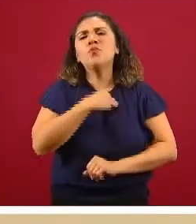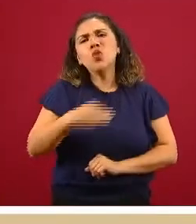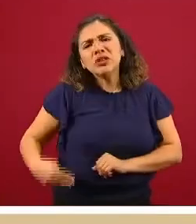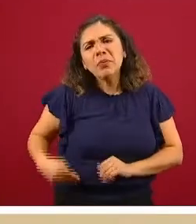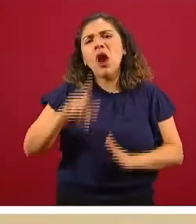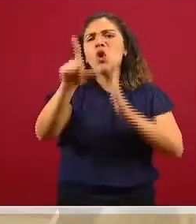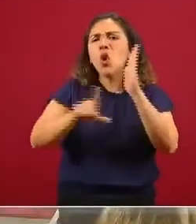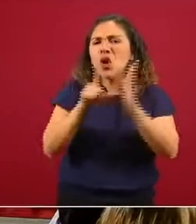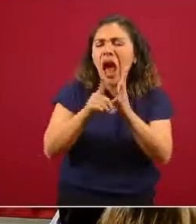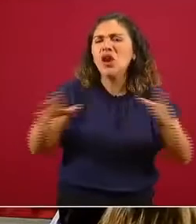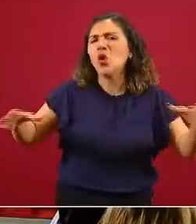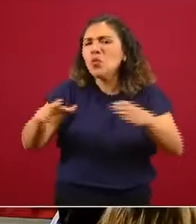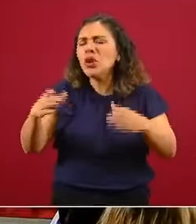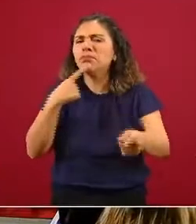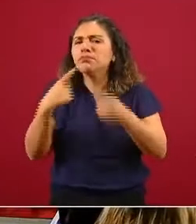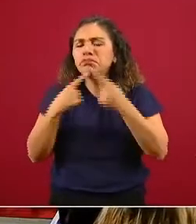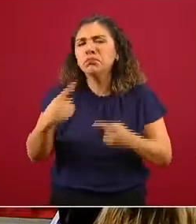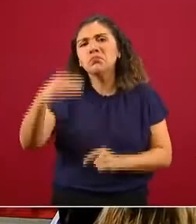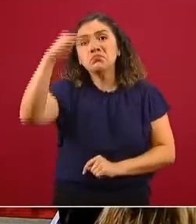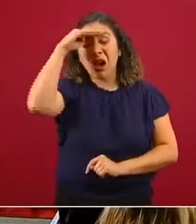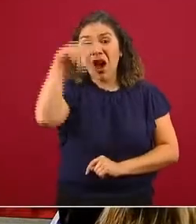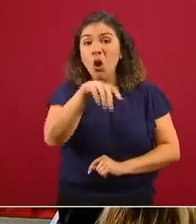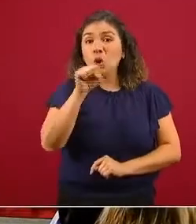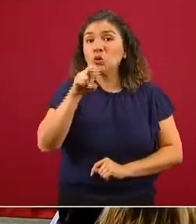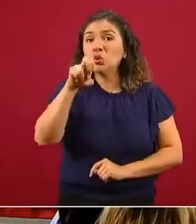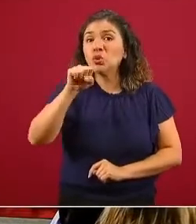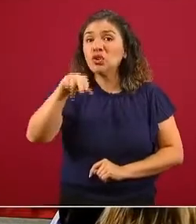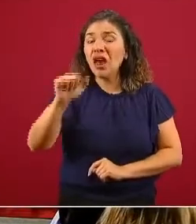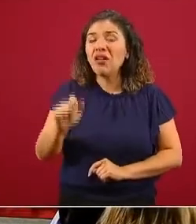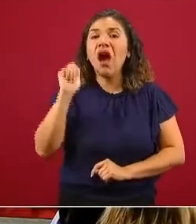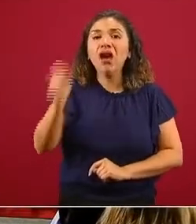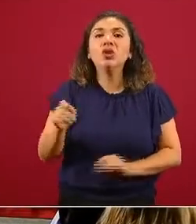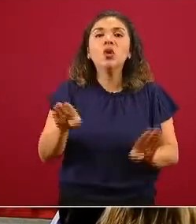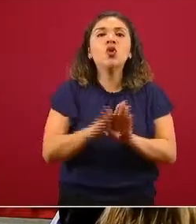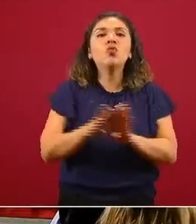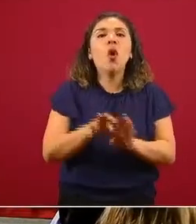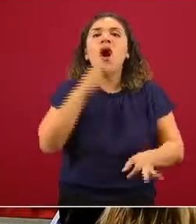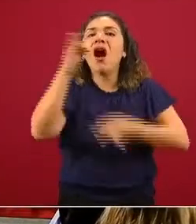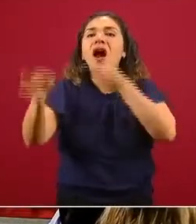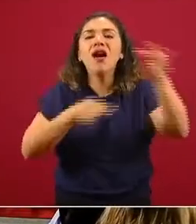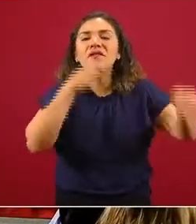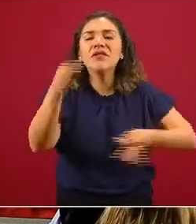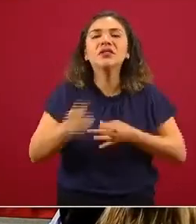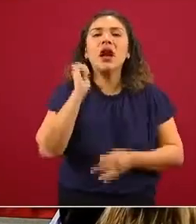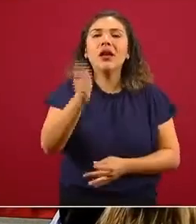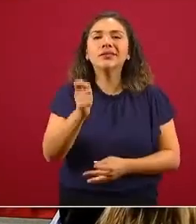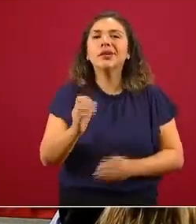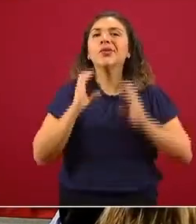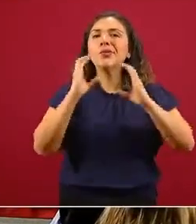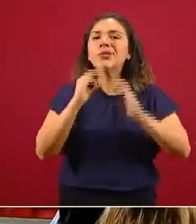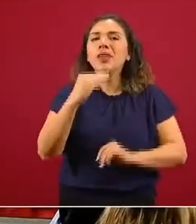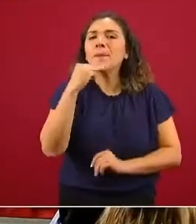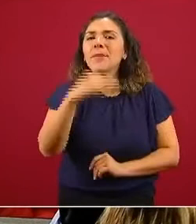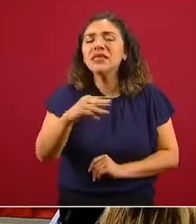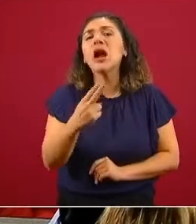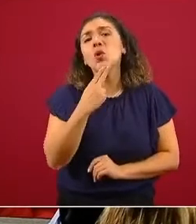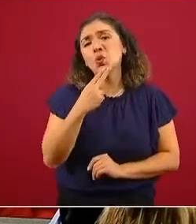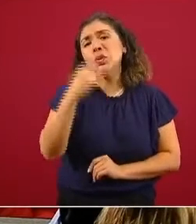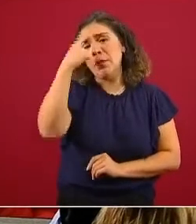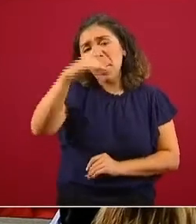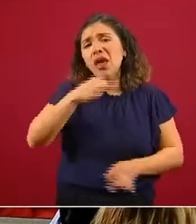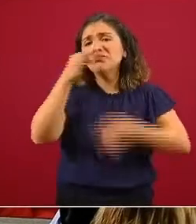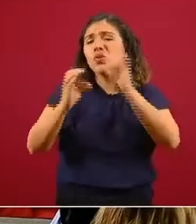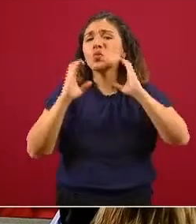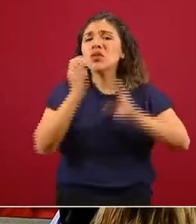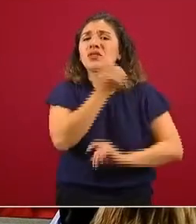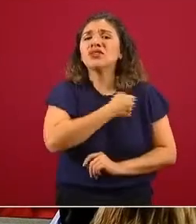municipales, locales, comunitarios, ha considerado a Susana como una transmisora de mensajes útiles para la